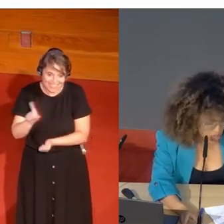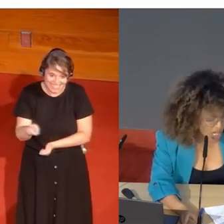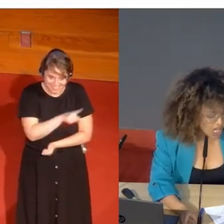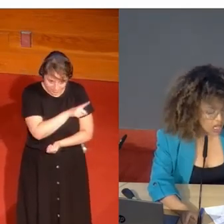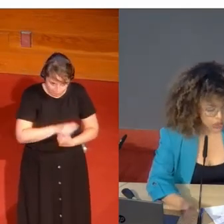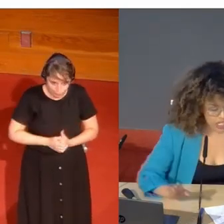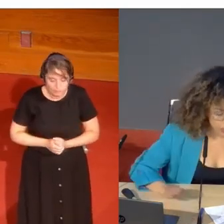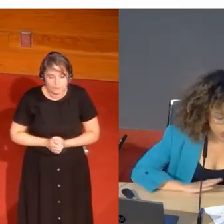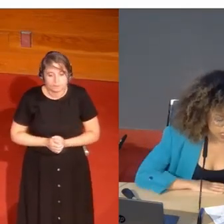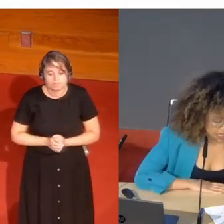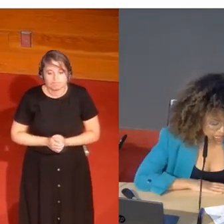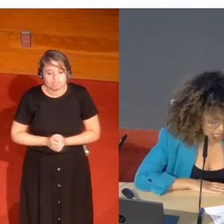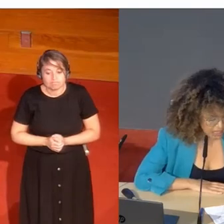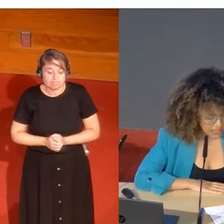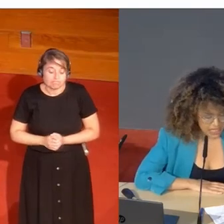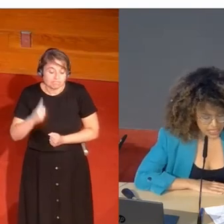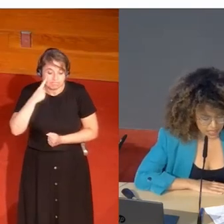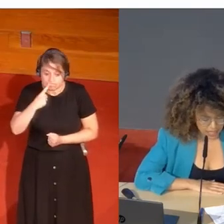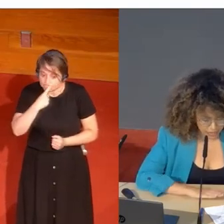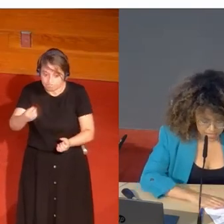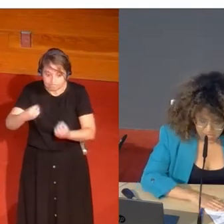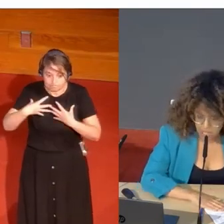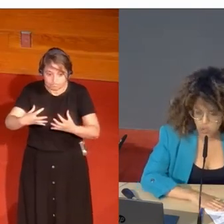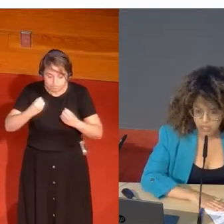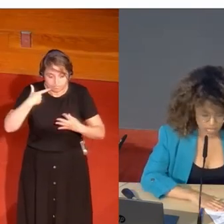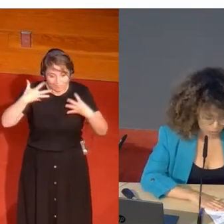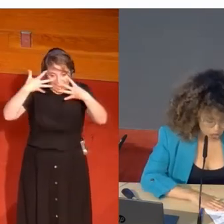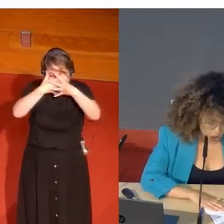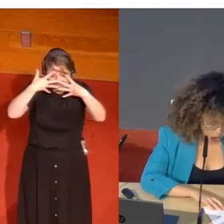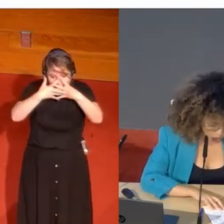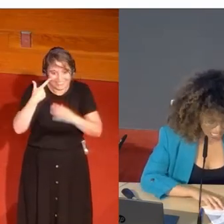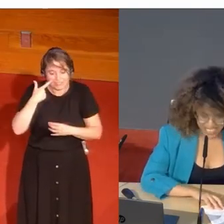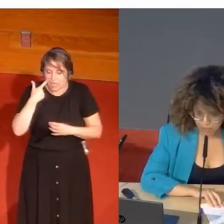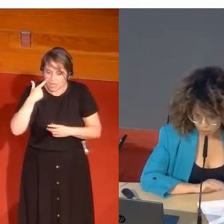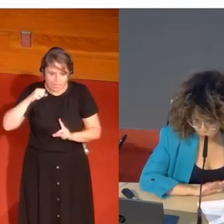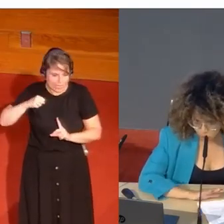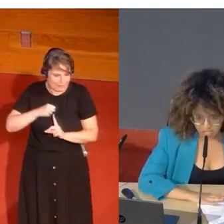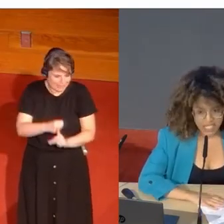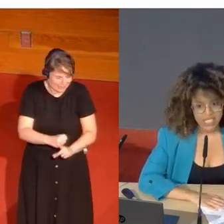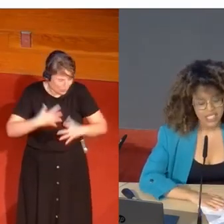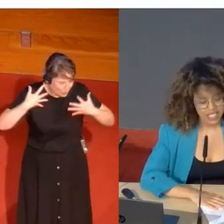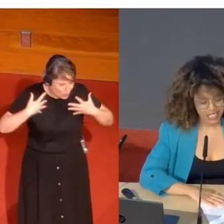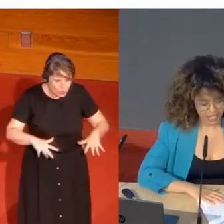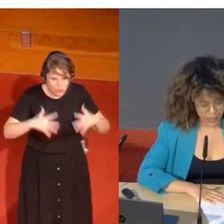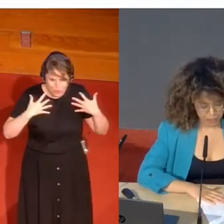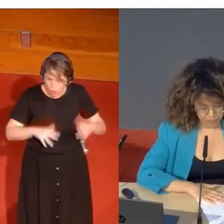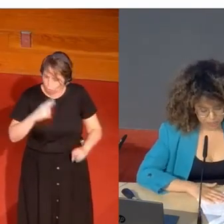encarcelados los testimonios que llegan desde Afganistán sobre la represión son espantosos